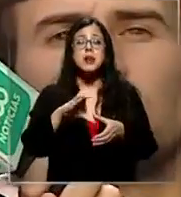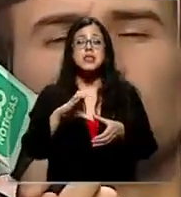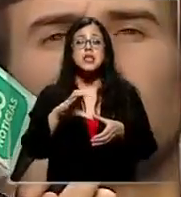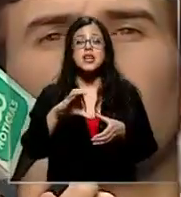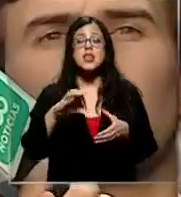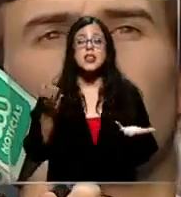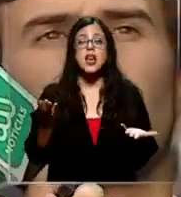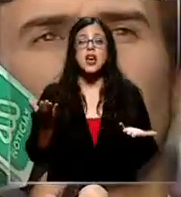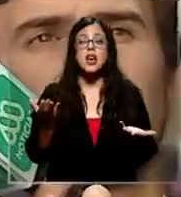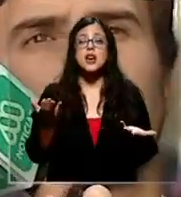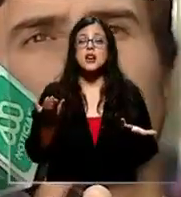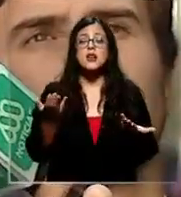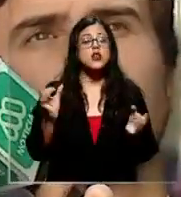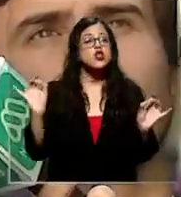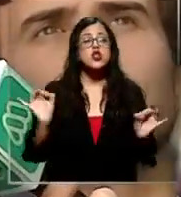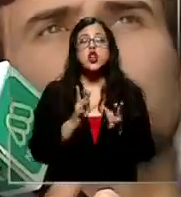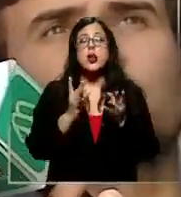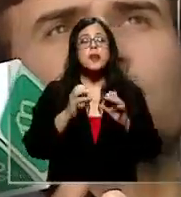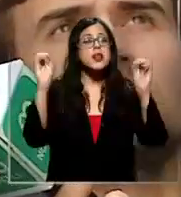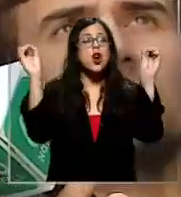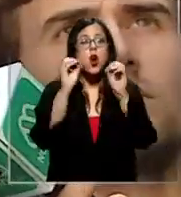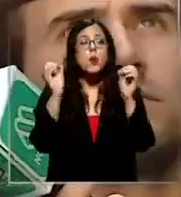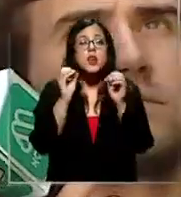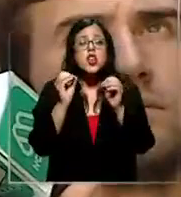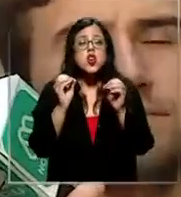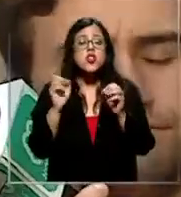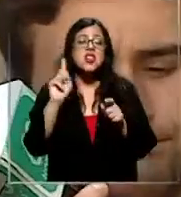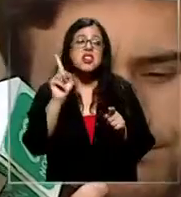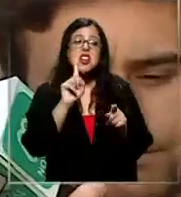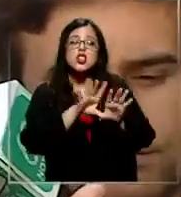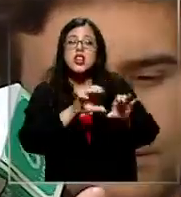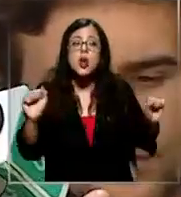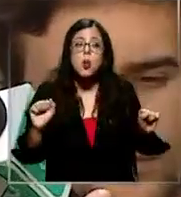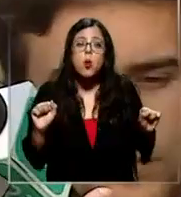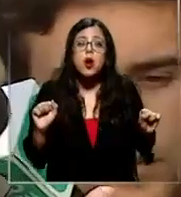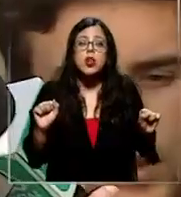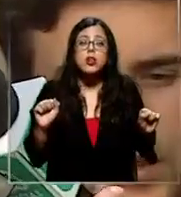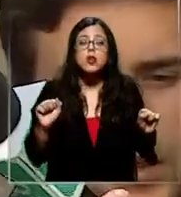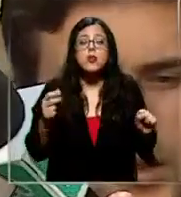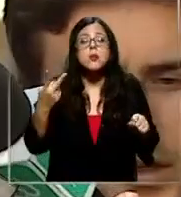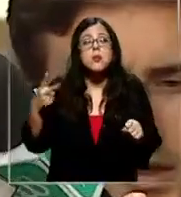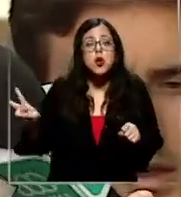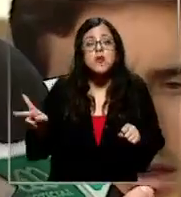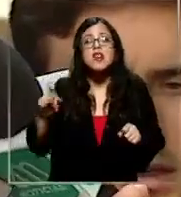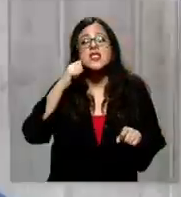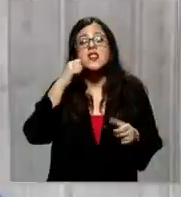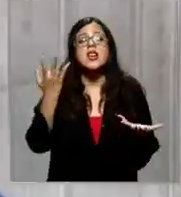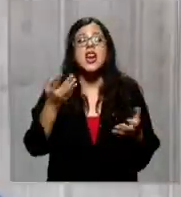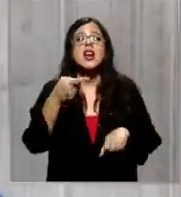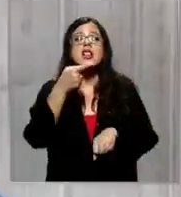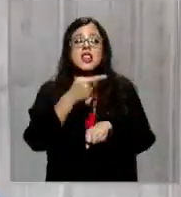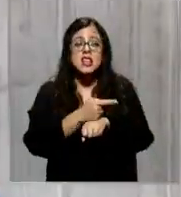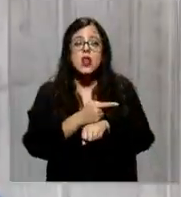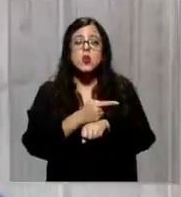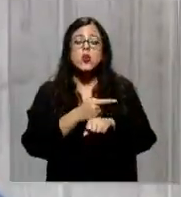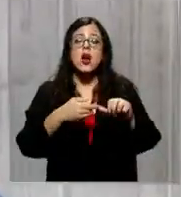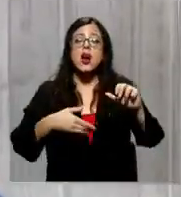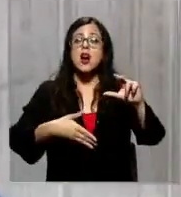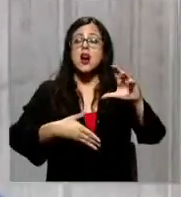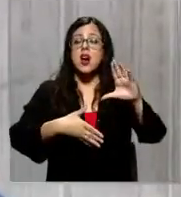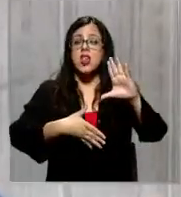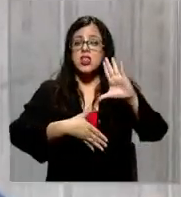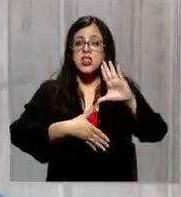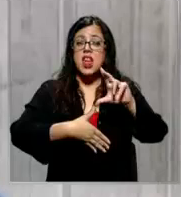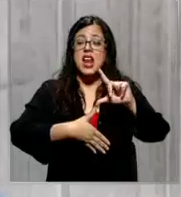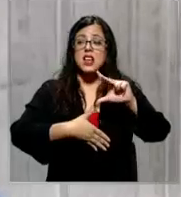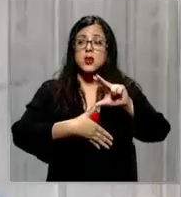lo que son, expresiones intolerantes, propias y que avalan tácitamente a dictaduras latinoamericanas. Por suerte, cuando